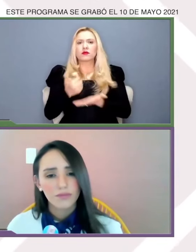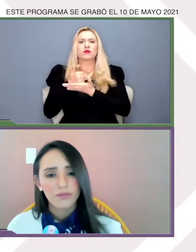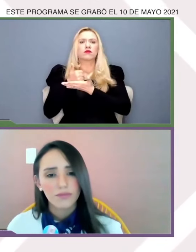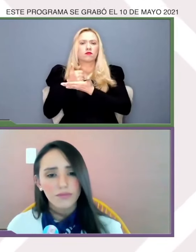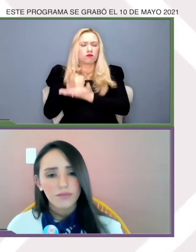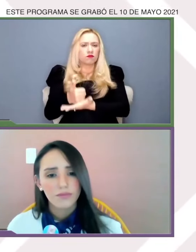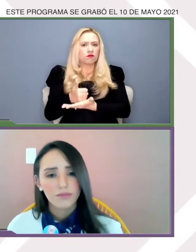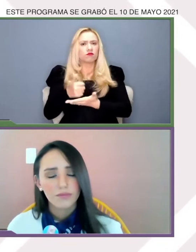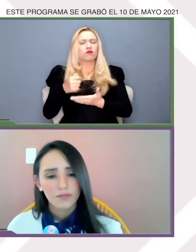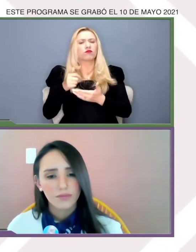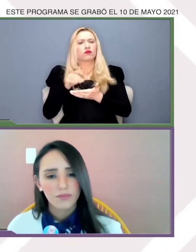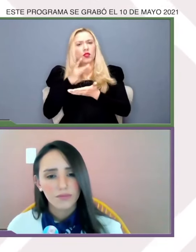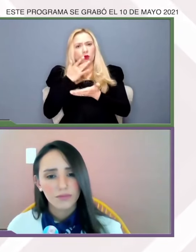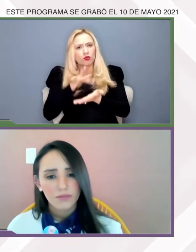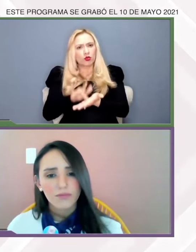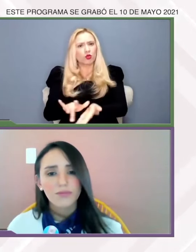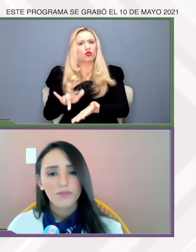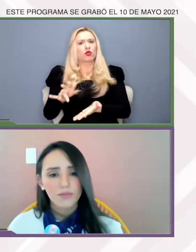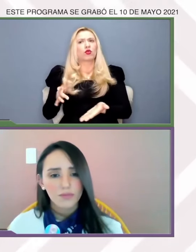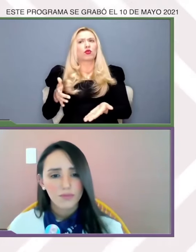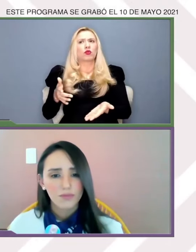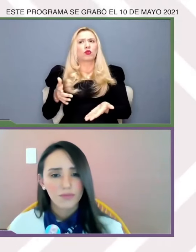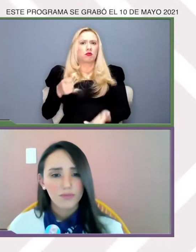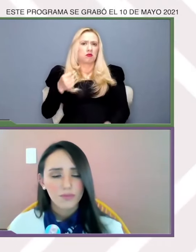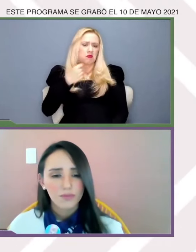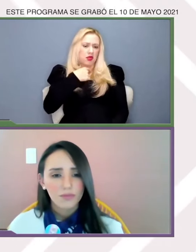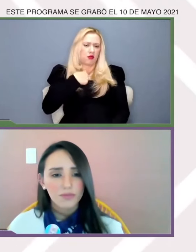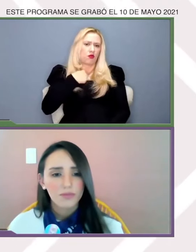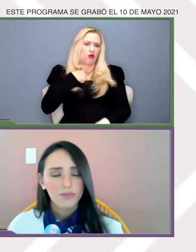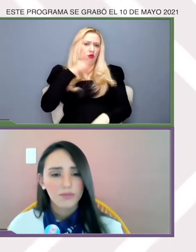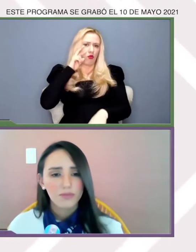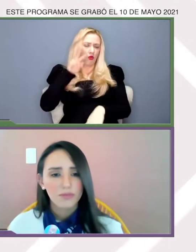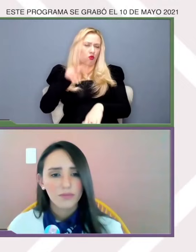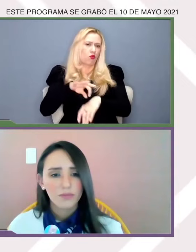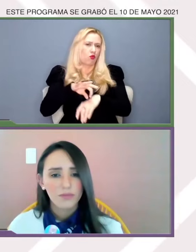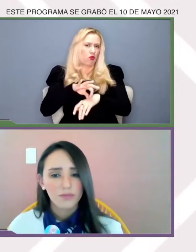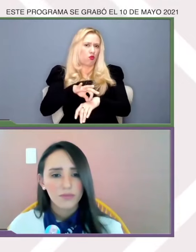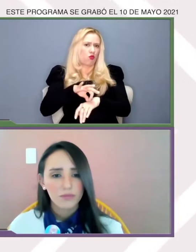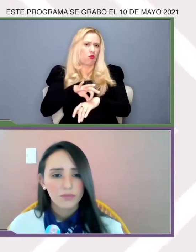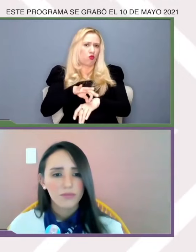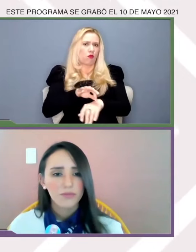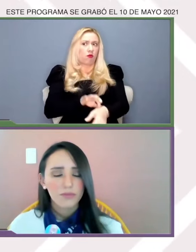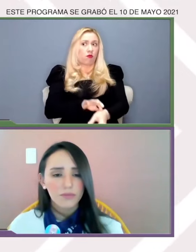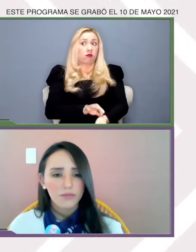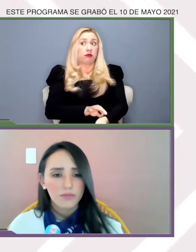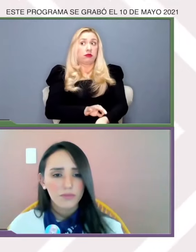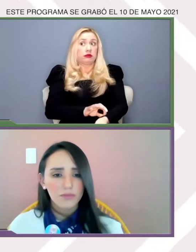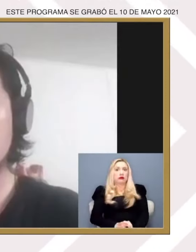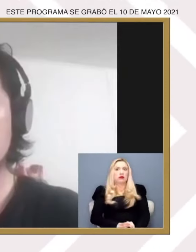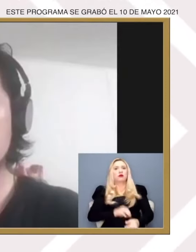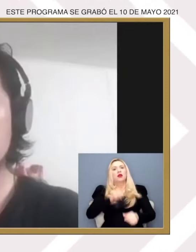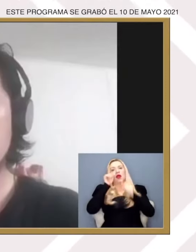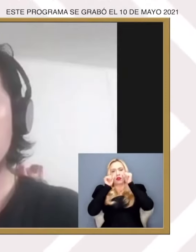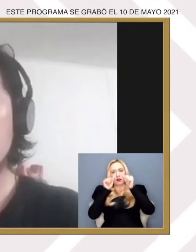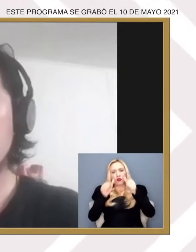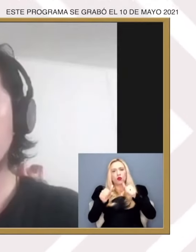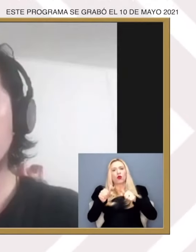las personas que están en estos refugios. Incluso yo vi que apoyaban en sus